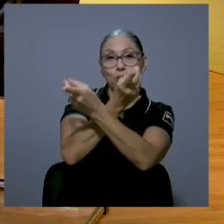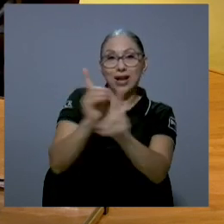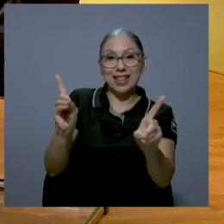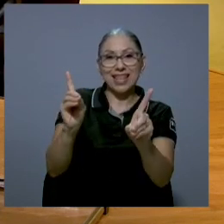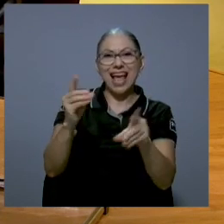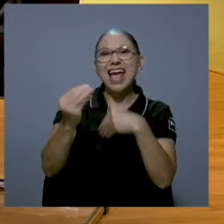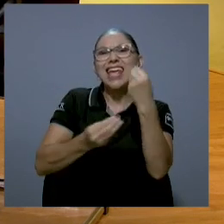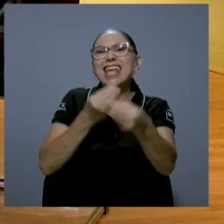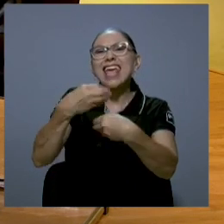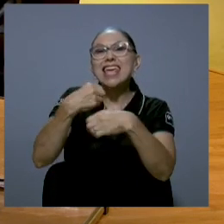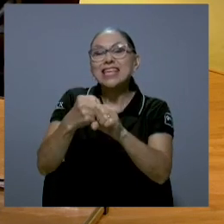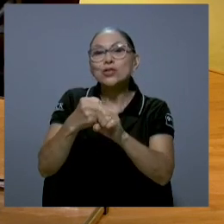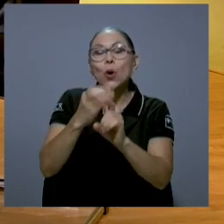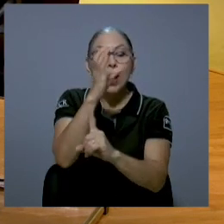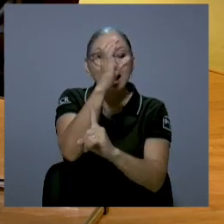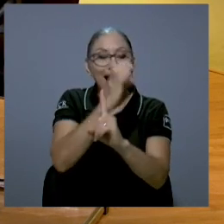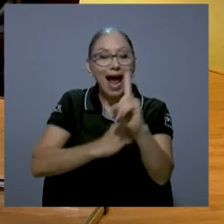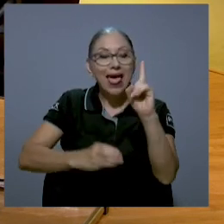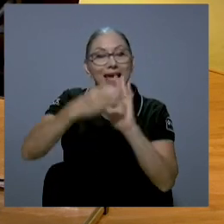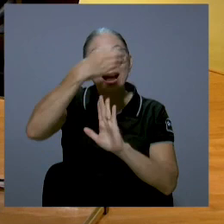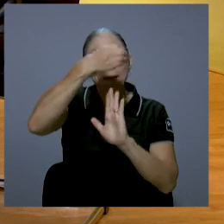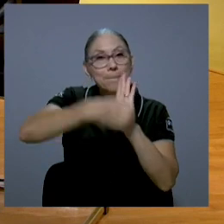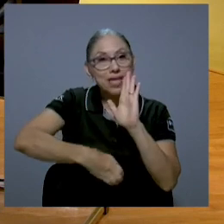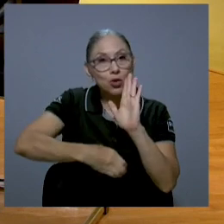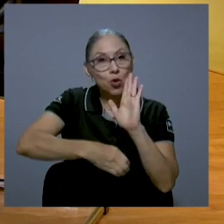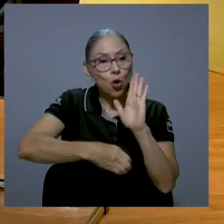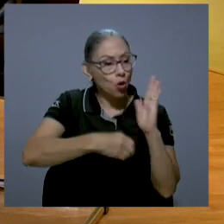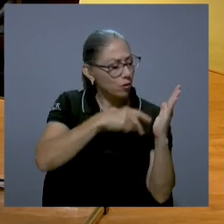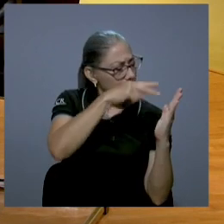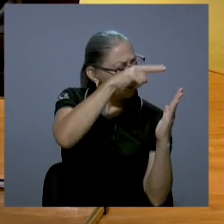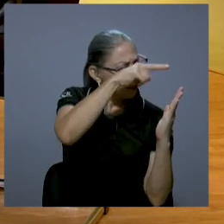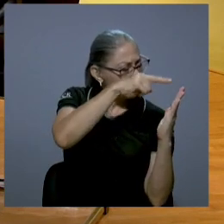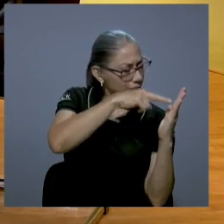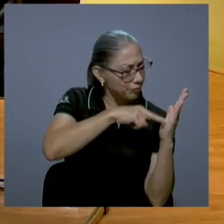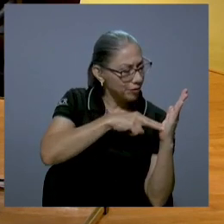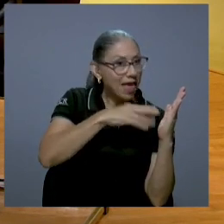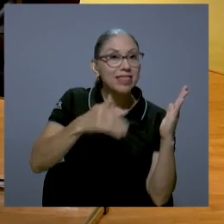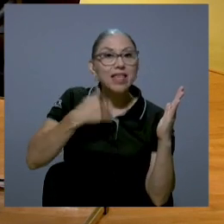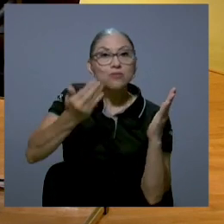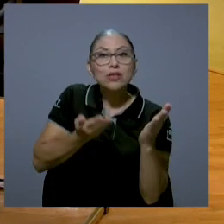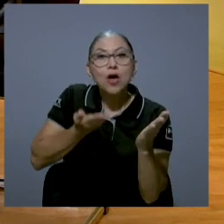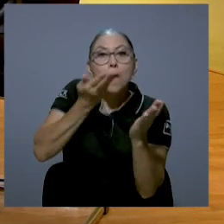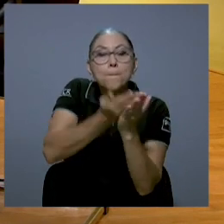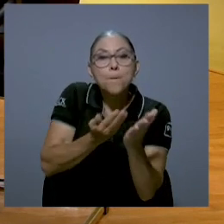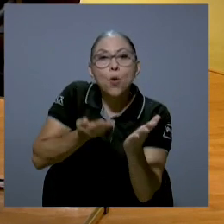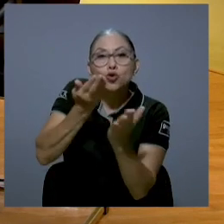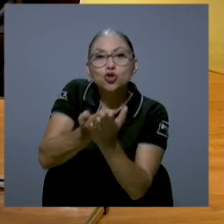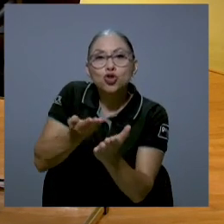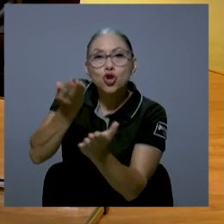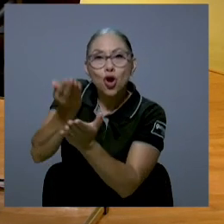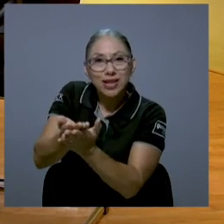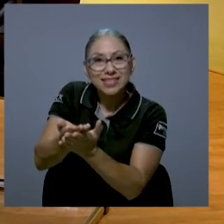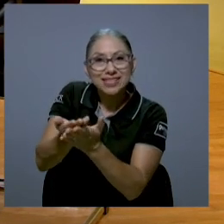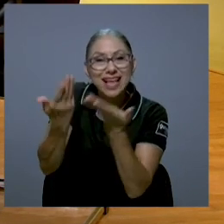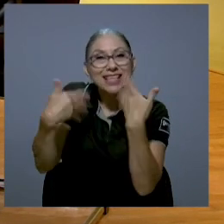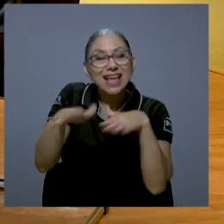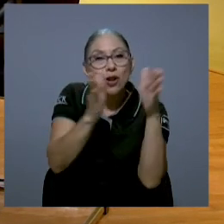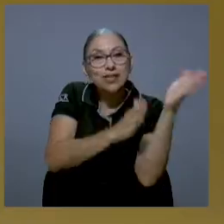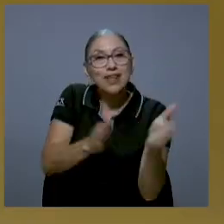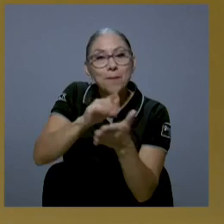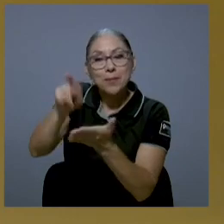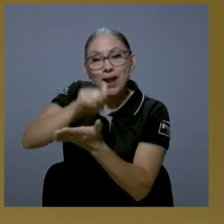fue presentando mociones de acuerdo a lo que estaba en el texto originalmente preparado por la Junta Fundadora de la Segunda